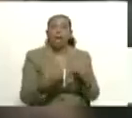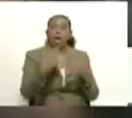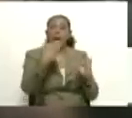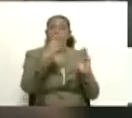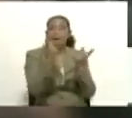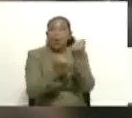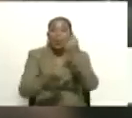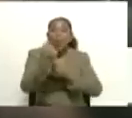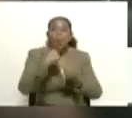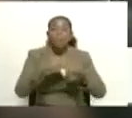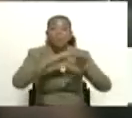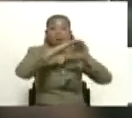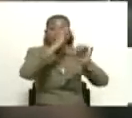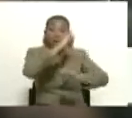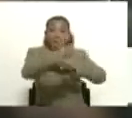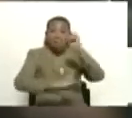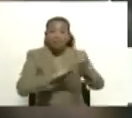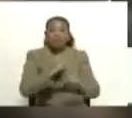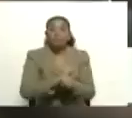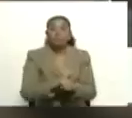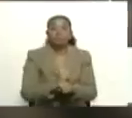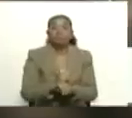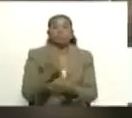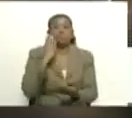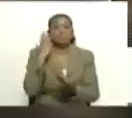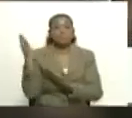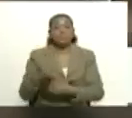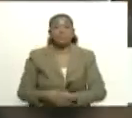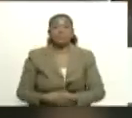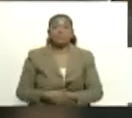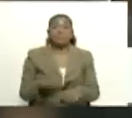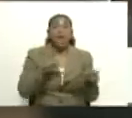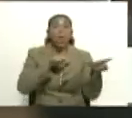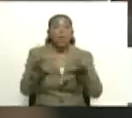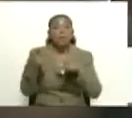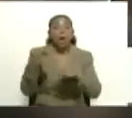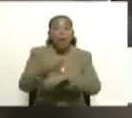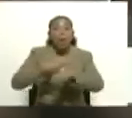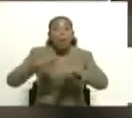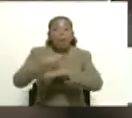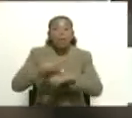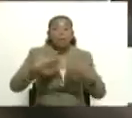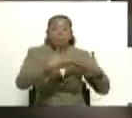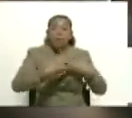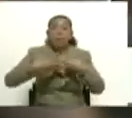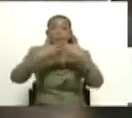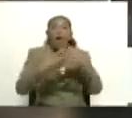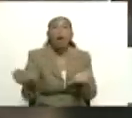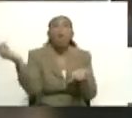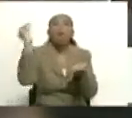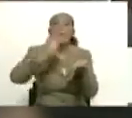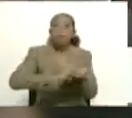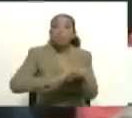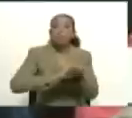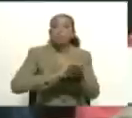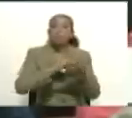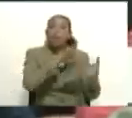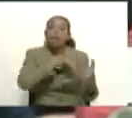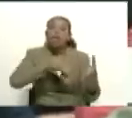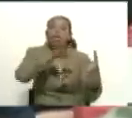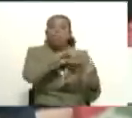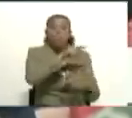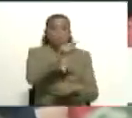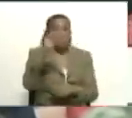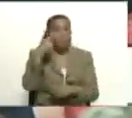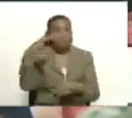sincronizados con las políticas del señor Trump, que ya gobernó a Estados Unidos y pretende hacerlo de nuevo. Y